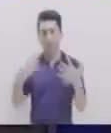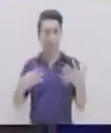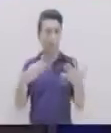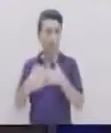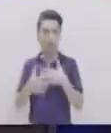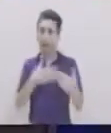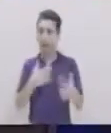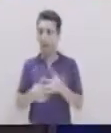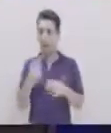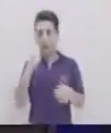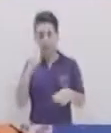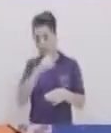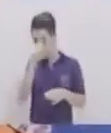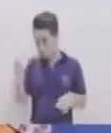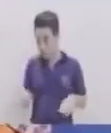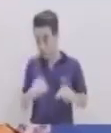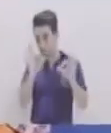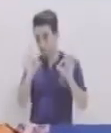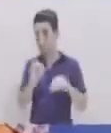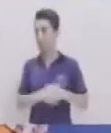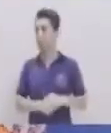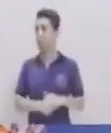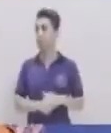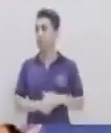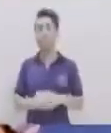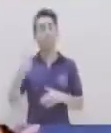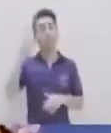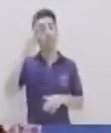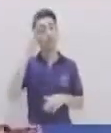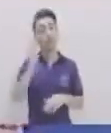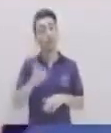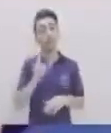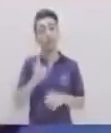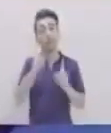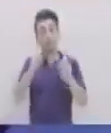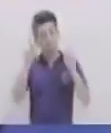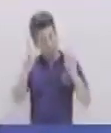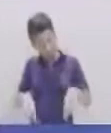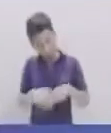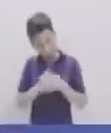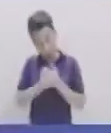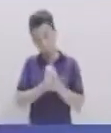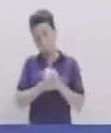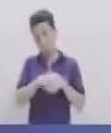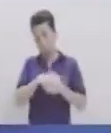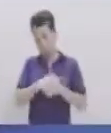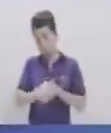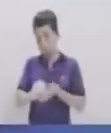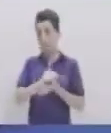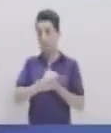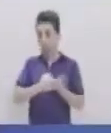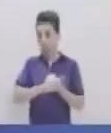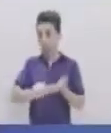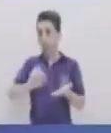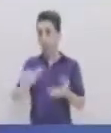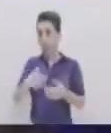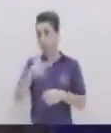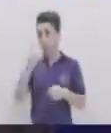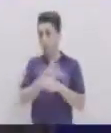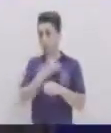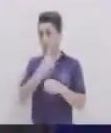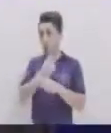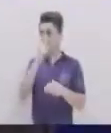que tú quieras y cualquier diseño que quieras realizar. Recuerda siempre lavarte las manos con agua y con jabón constantemente,